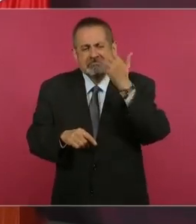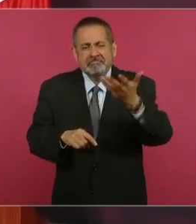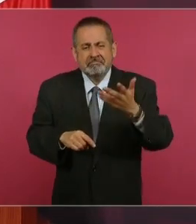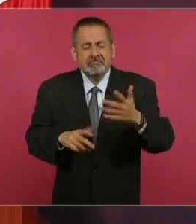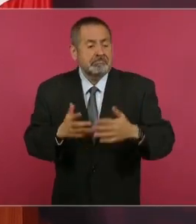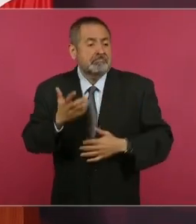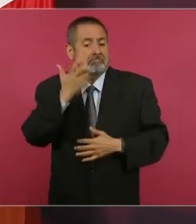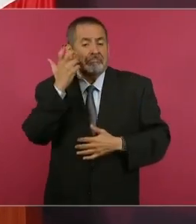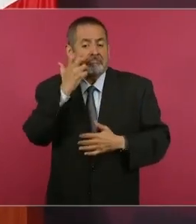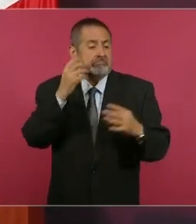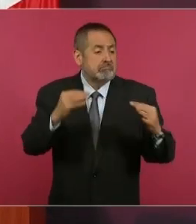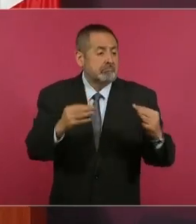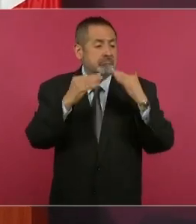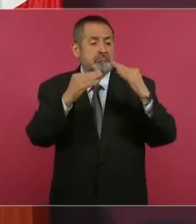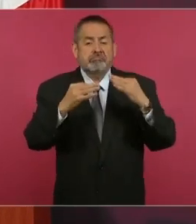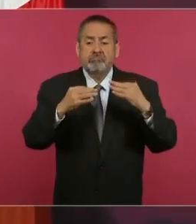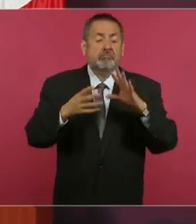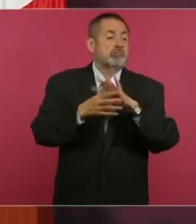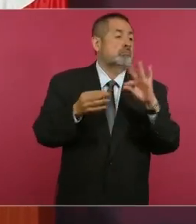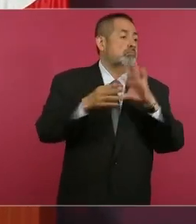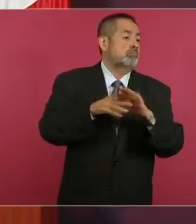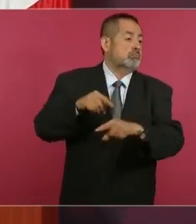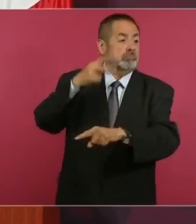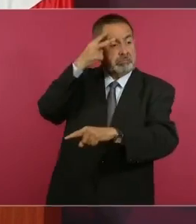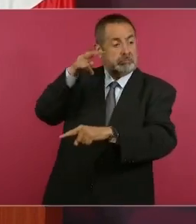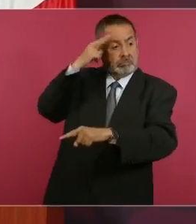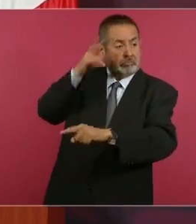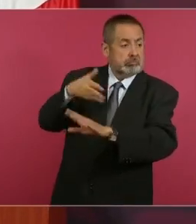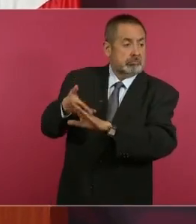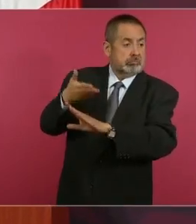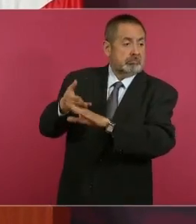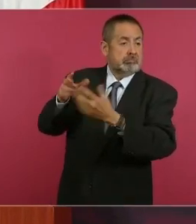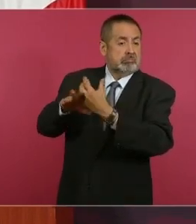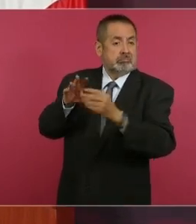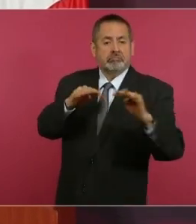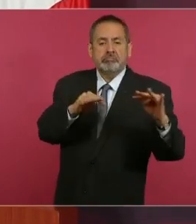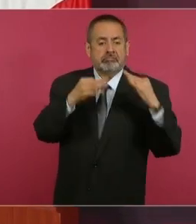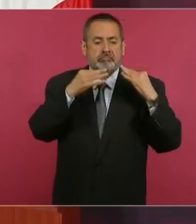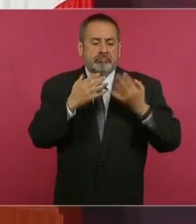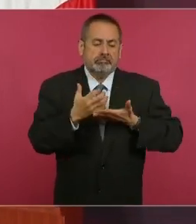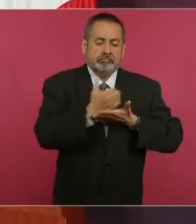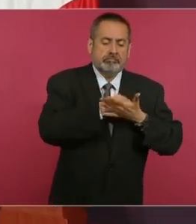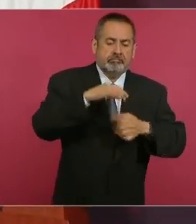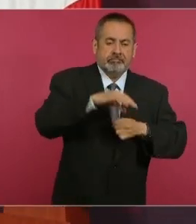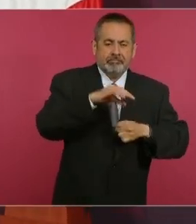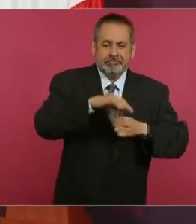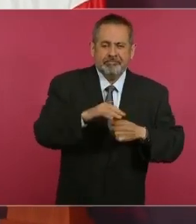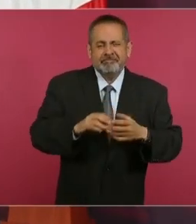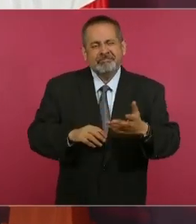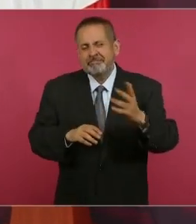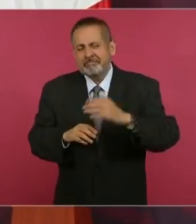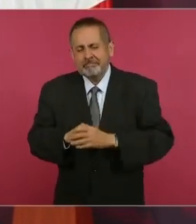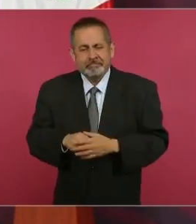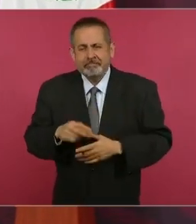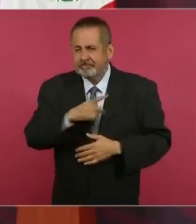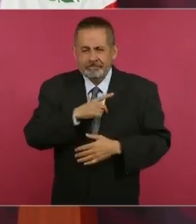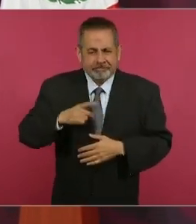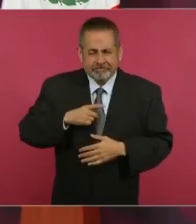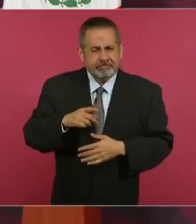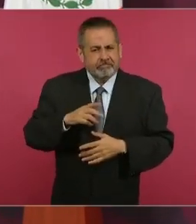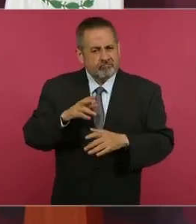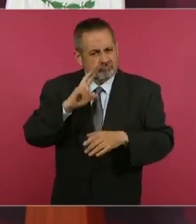utilizar estos temas tan delicados, ¿no?, que merecen ser atendidos con